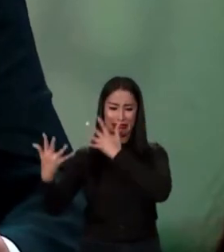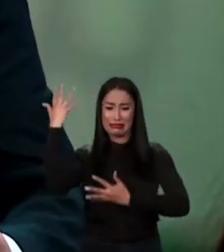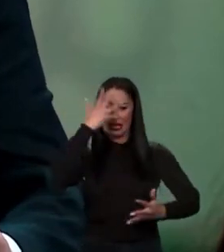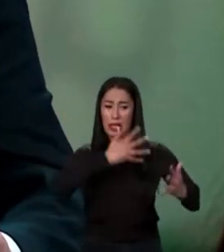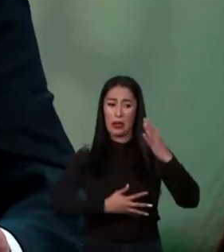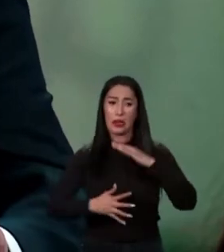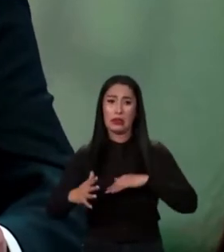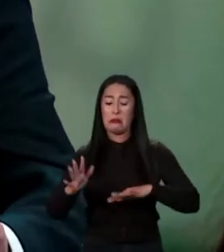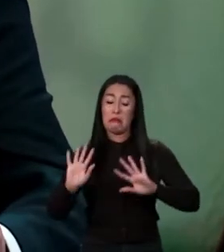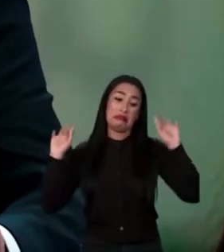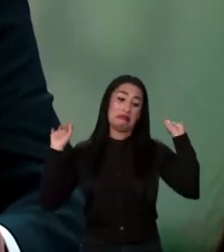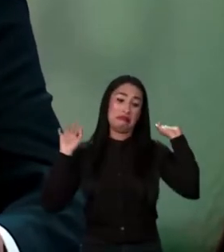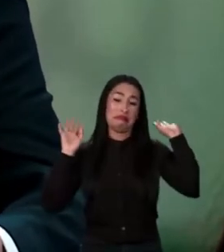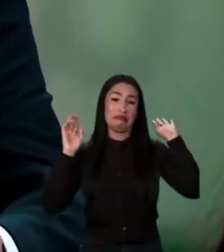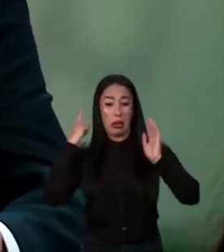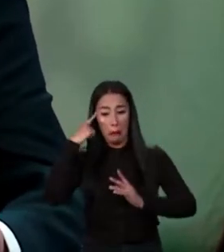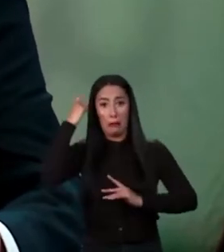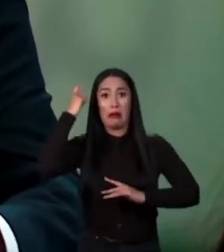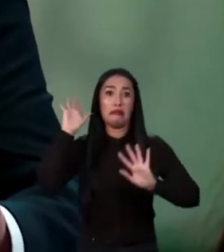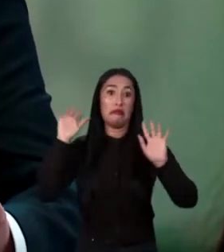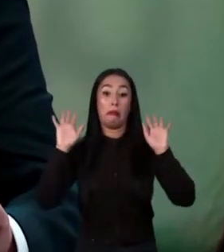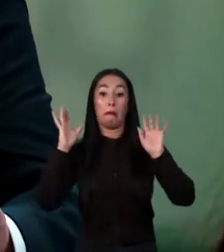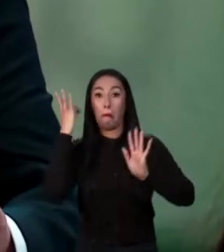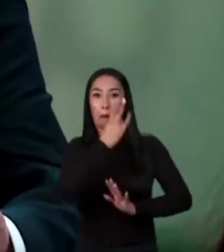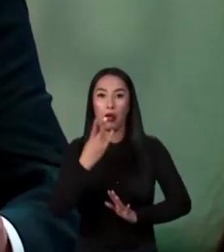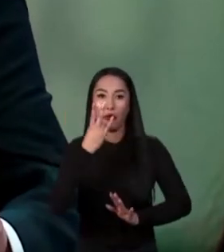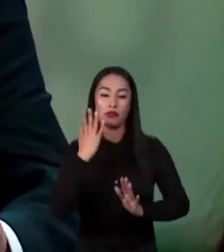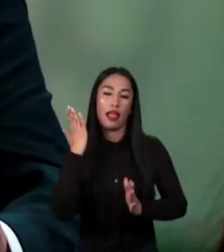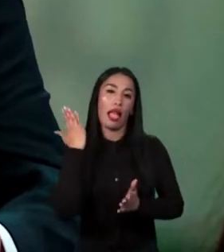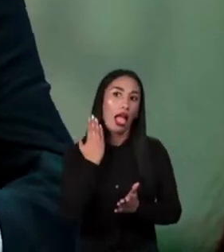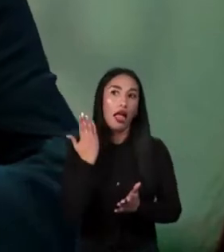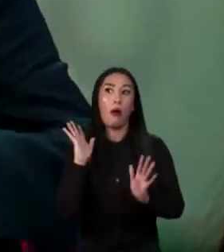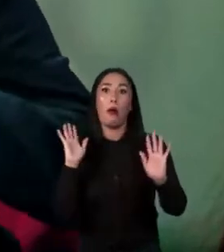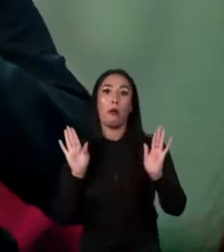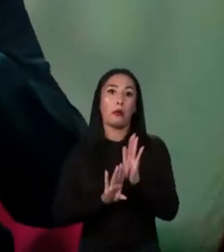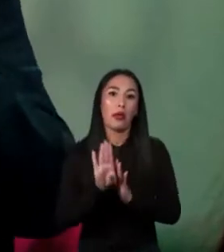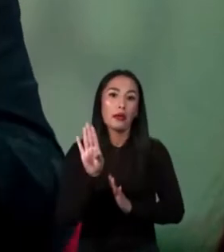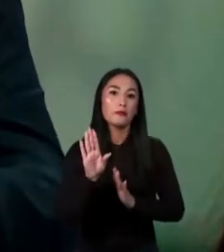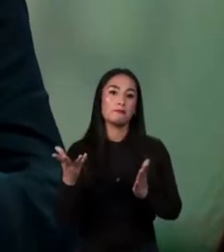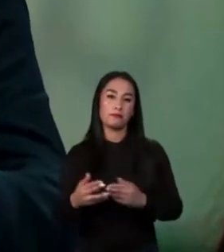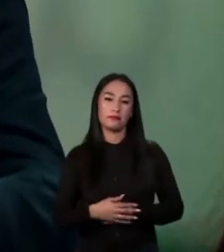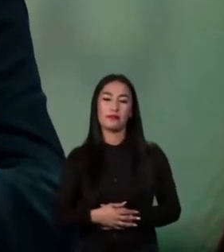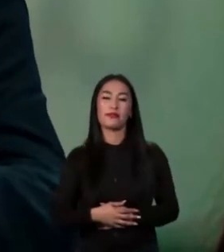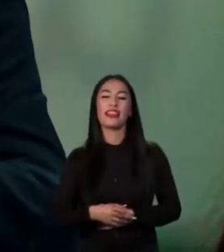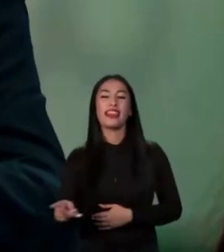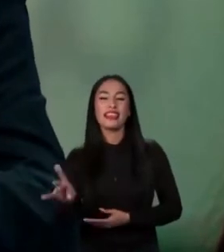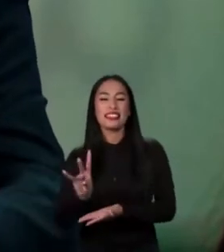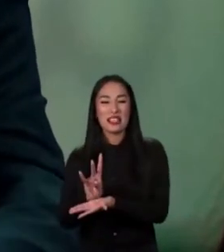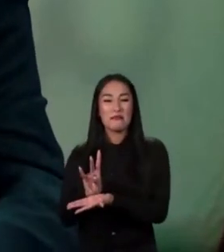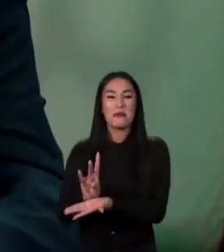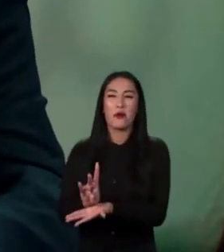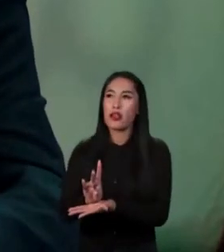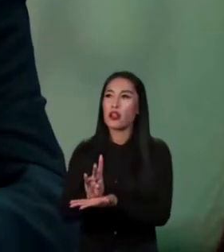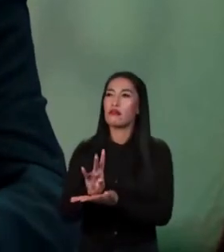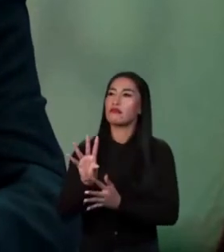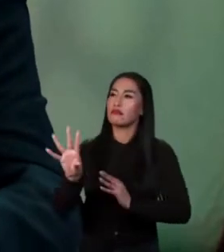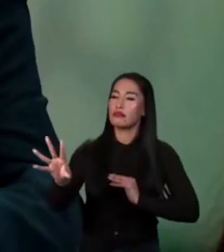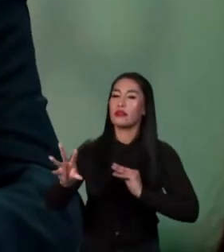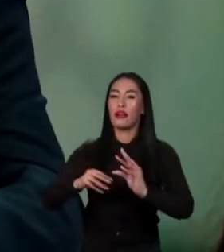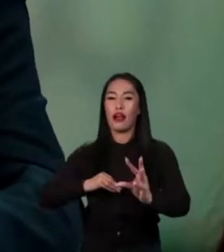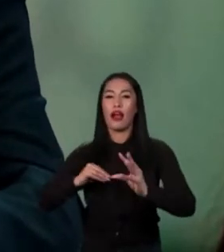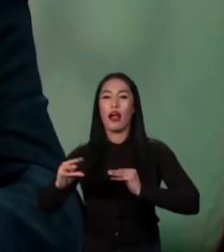digamos ya la segunda institución privada más grande virtual acá en colombia y en ese modelo de expansión que hemos apostado que el viceministro señalaba